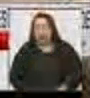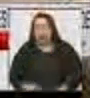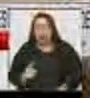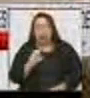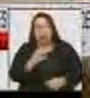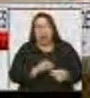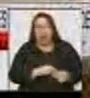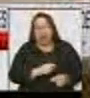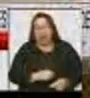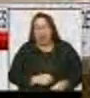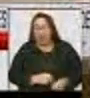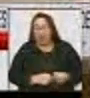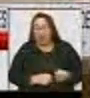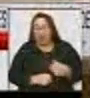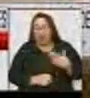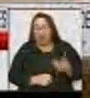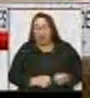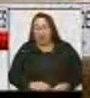planilla,